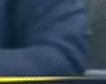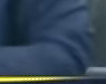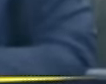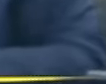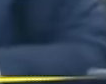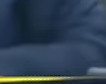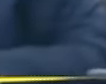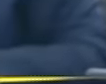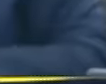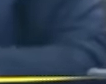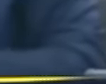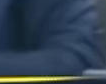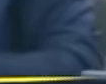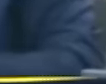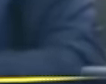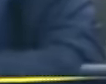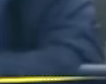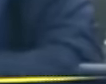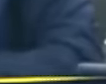querido